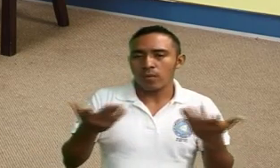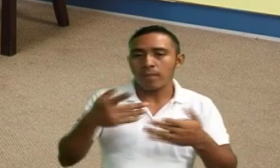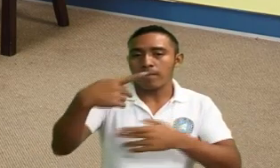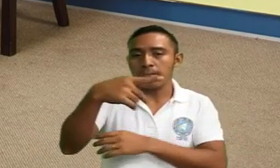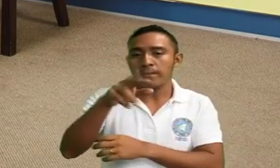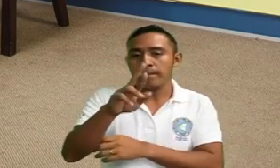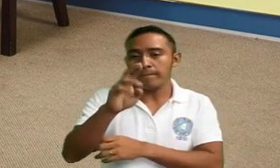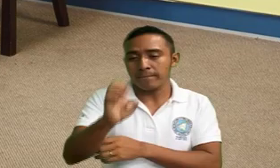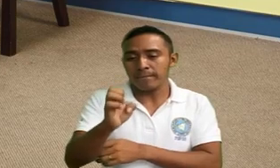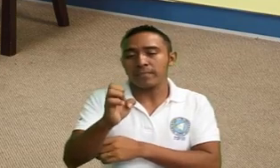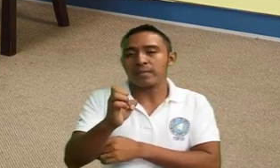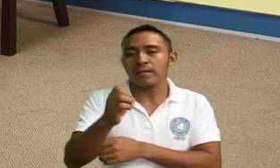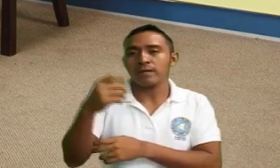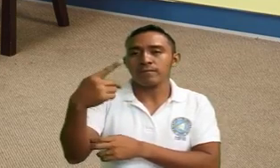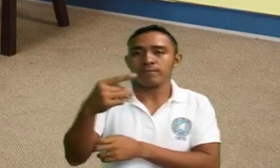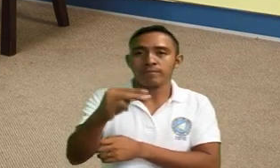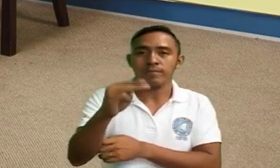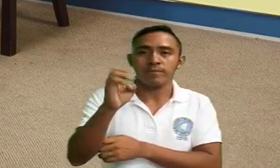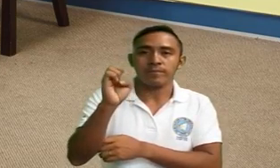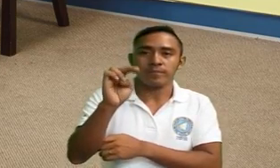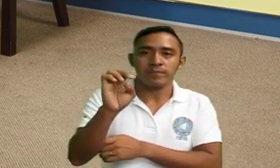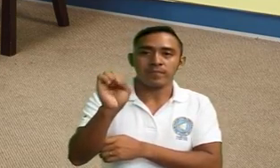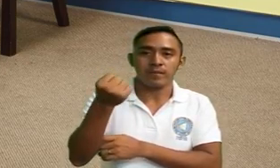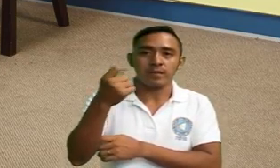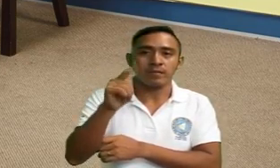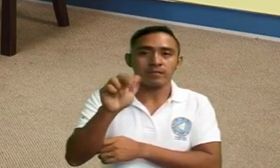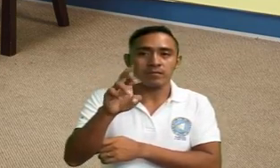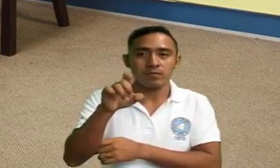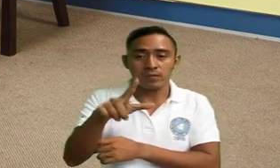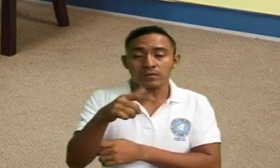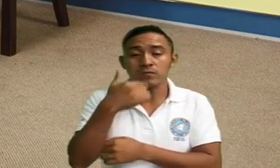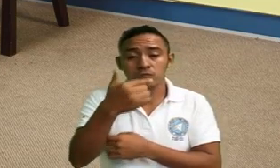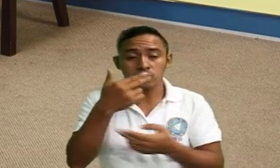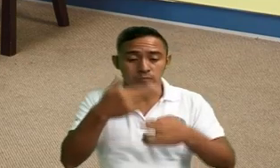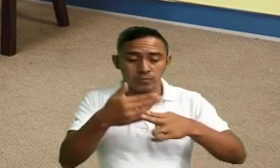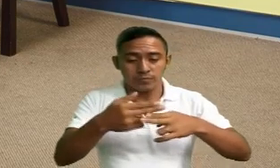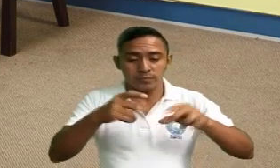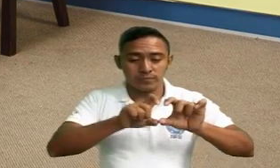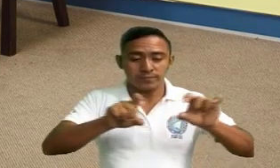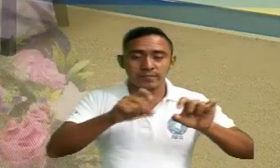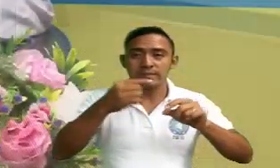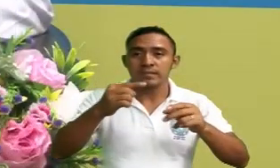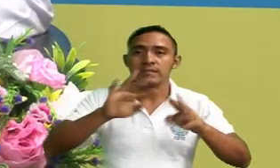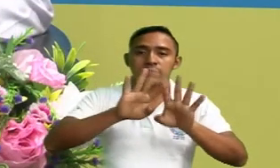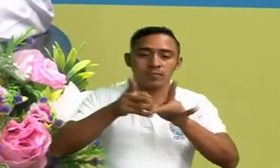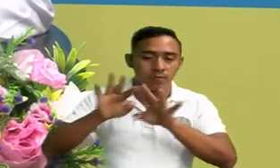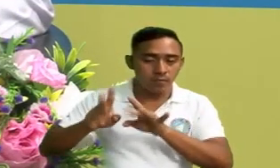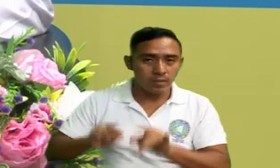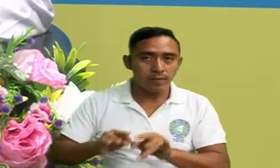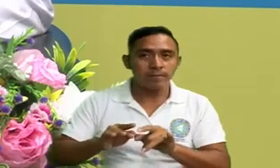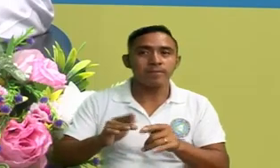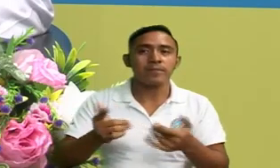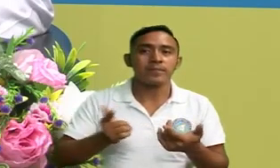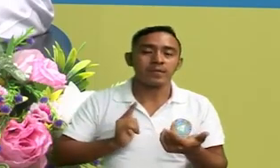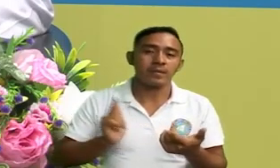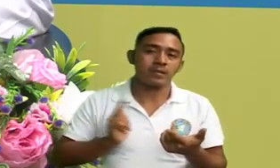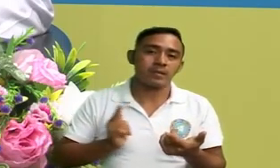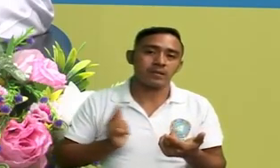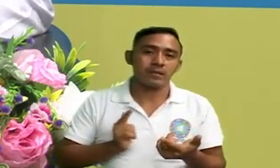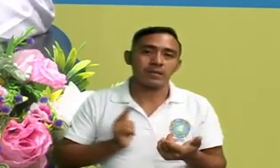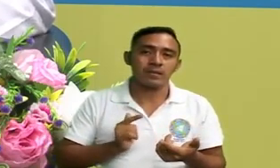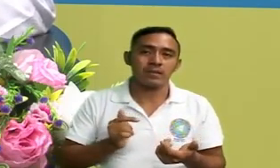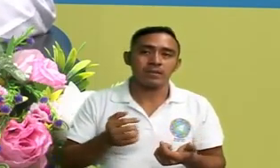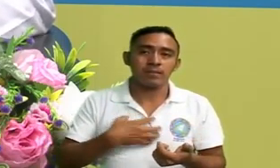premenstrual? Bueno, el síndrome premenstrual, precisamente como su nombre lo dice, bueno, afecta a las mujeres. Todas las mujeres que tienen